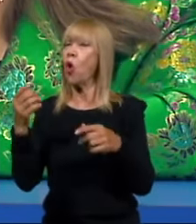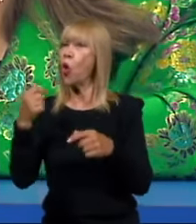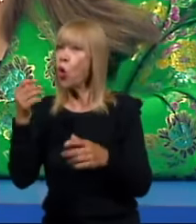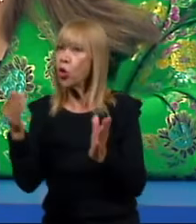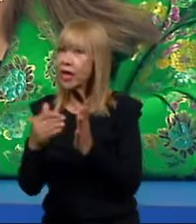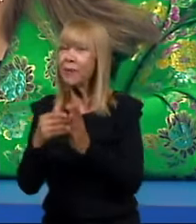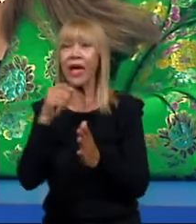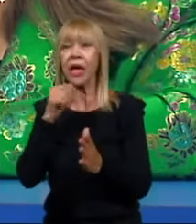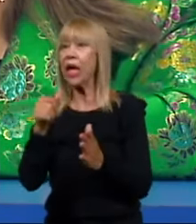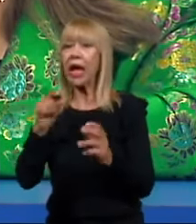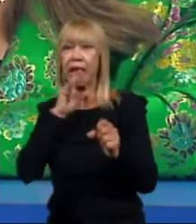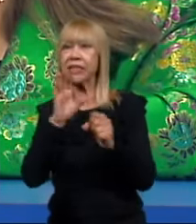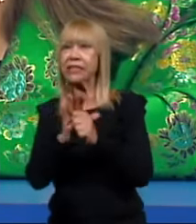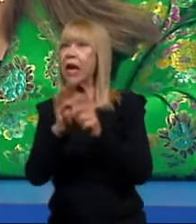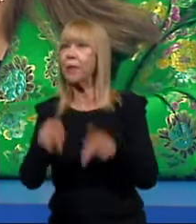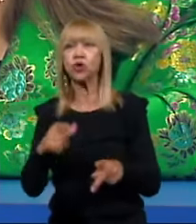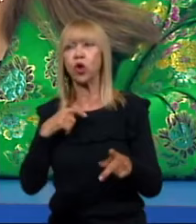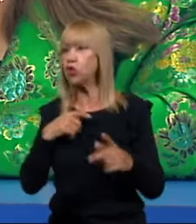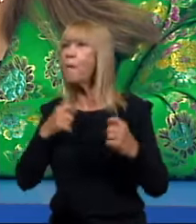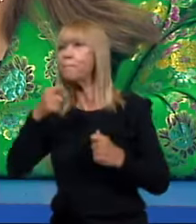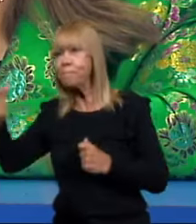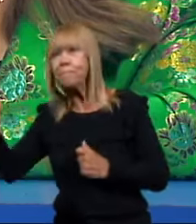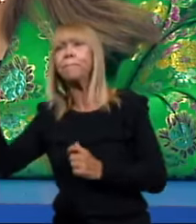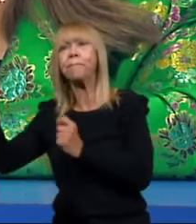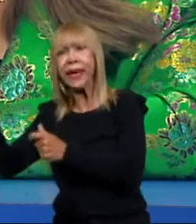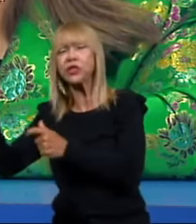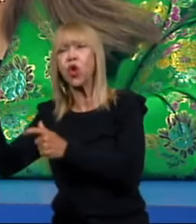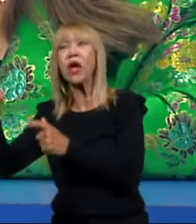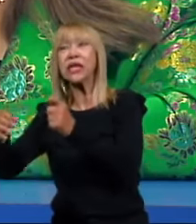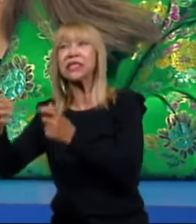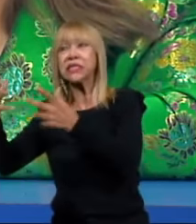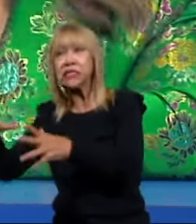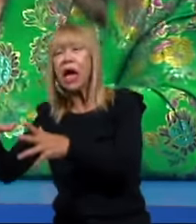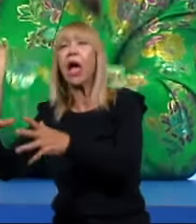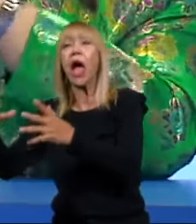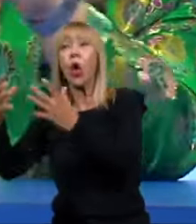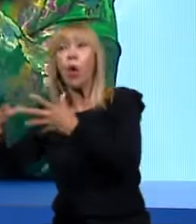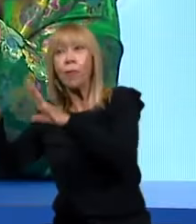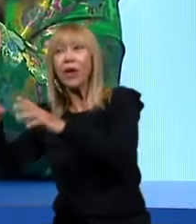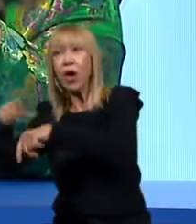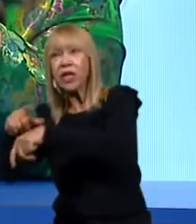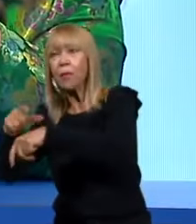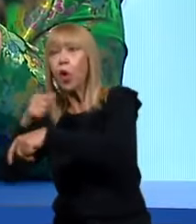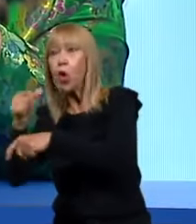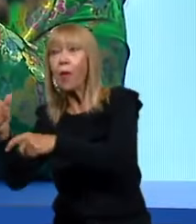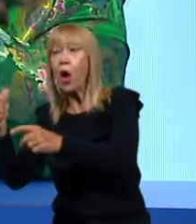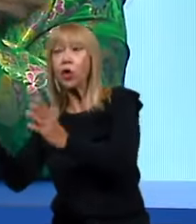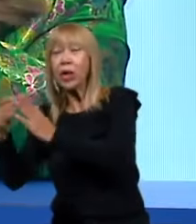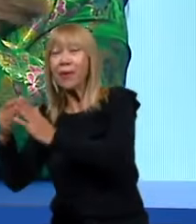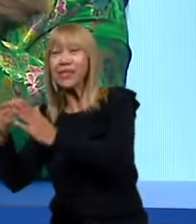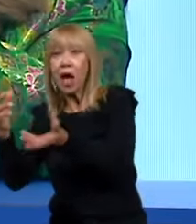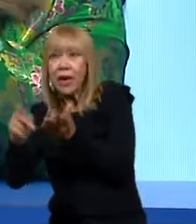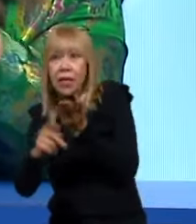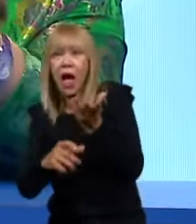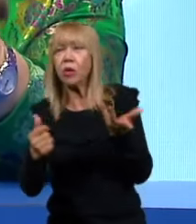los metimos presos, que los que salen porque ya cumplieron, realmente cumplieron y no van a volver a delinquir? Lo primero es que tú tienes que tener un jefe de agencia que esté enfocado